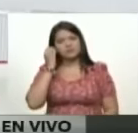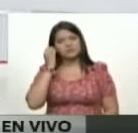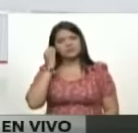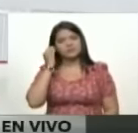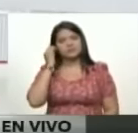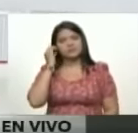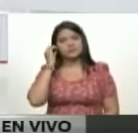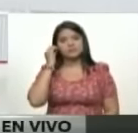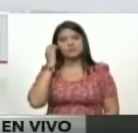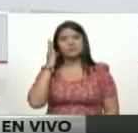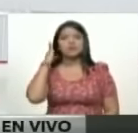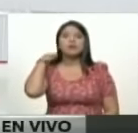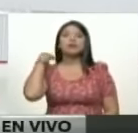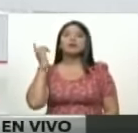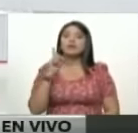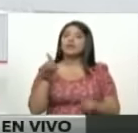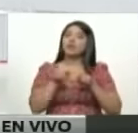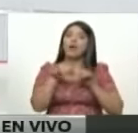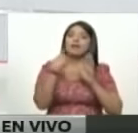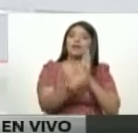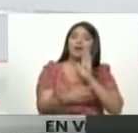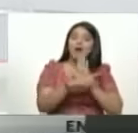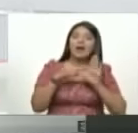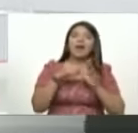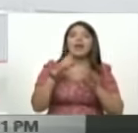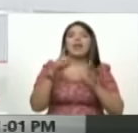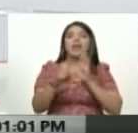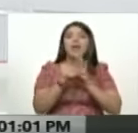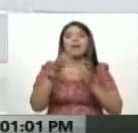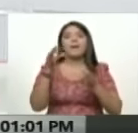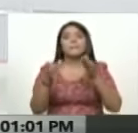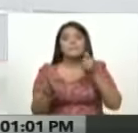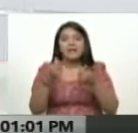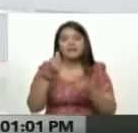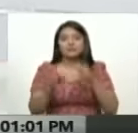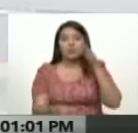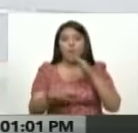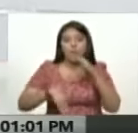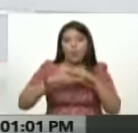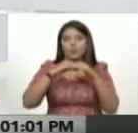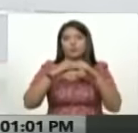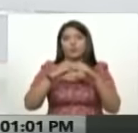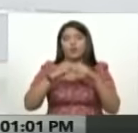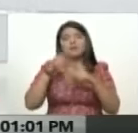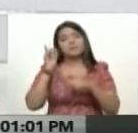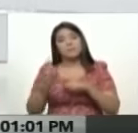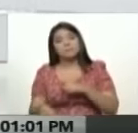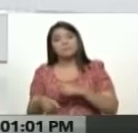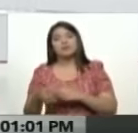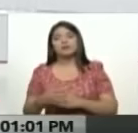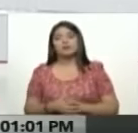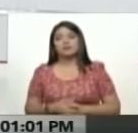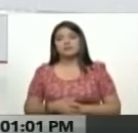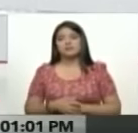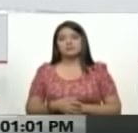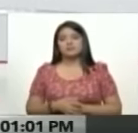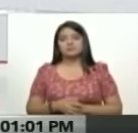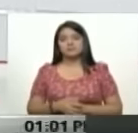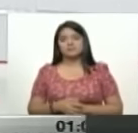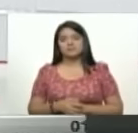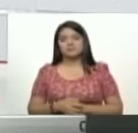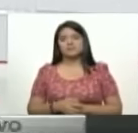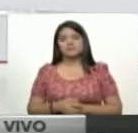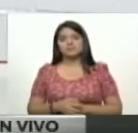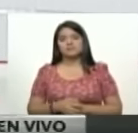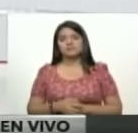así como de derogar la ley de precios justos y, por supuesto, la fórmula es la pregunta crucial.